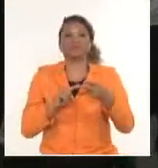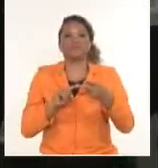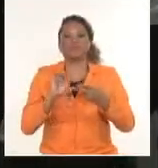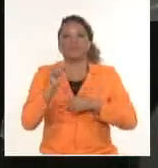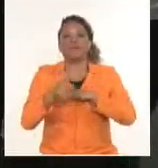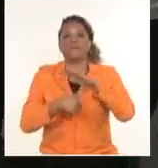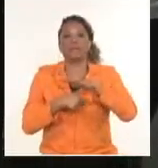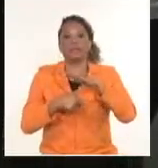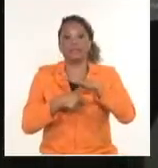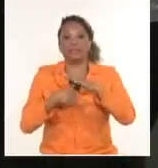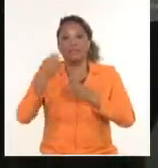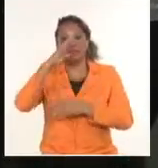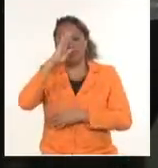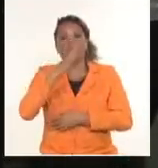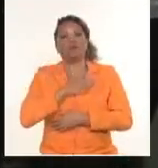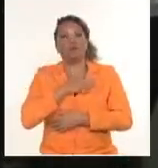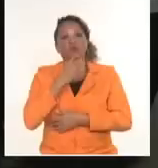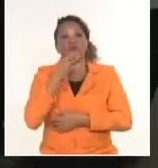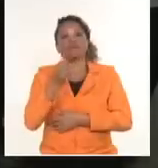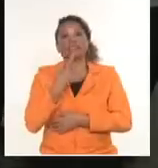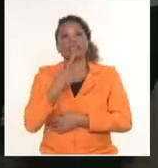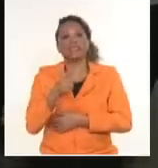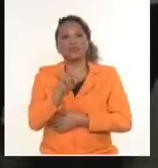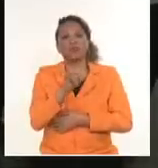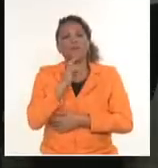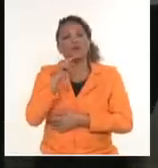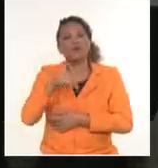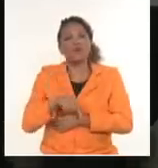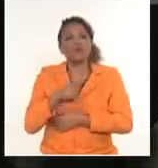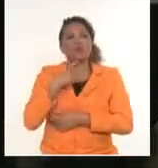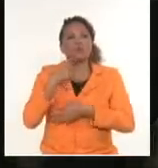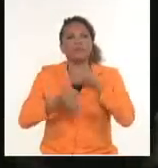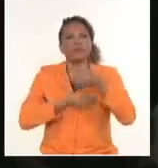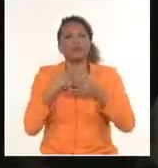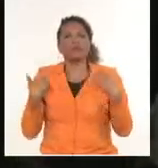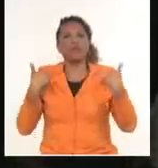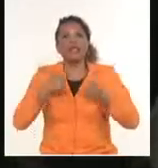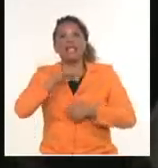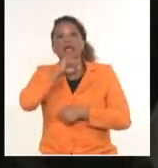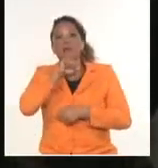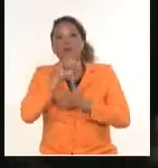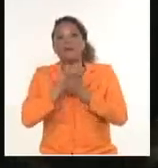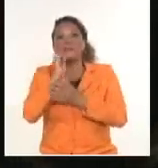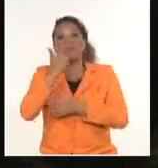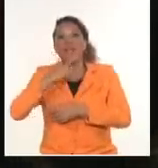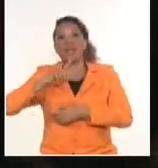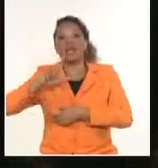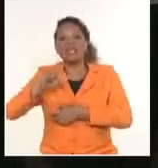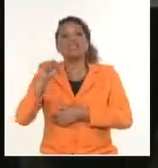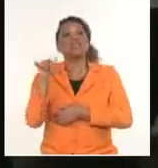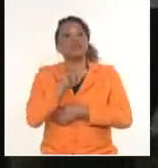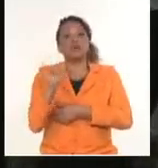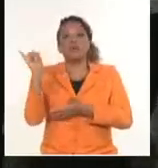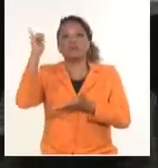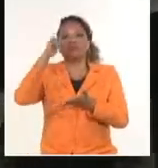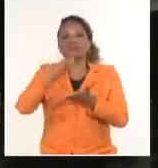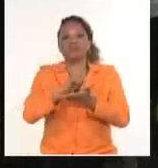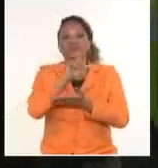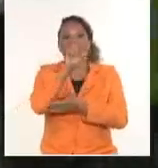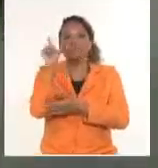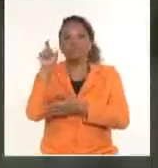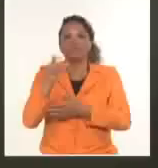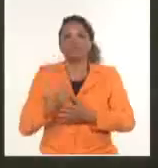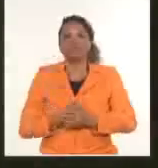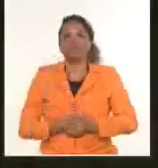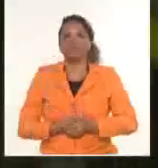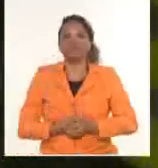presidente de nuestra República, también se lo decía, pero me cuenta nuestra directora que hasta la mamá de Mijaíl está en las inmediaciones del Aeropuerto